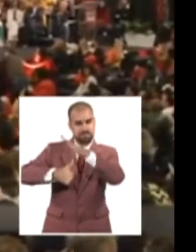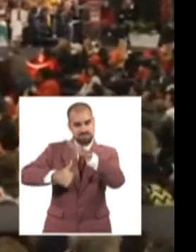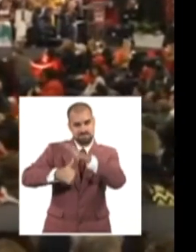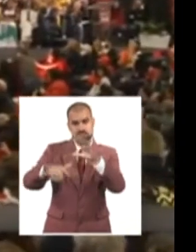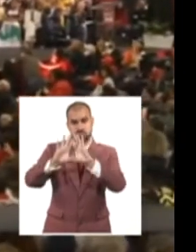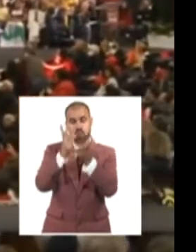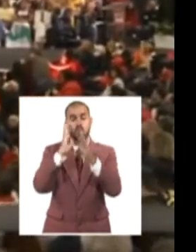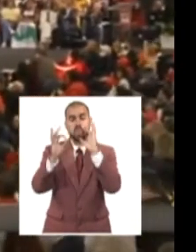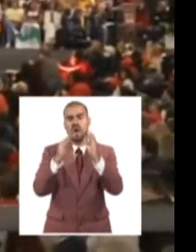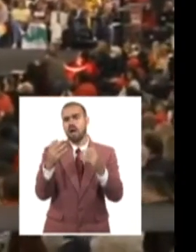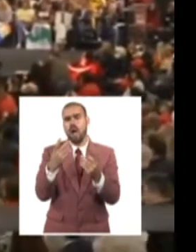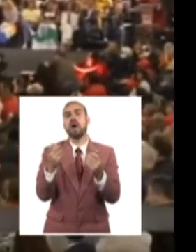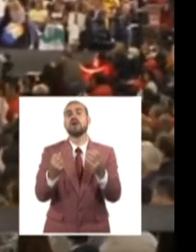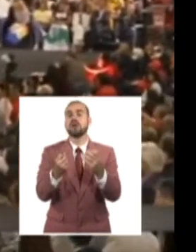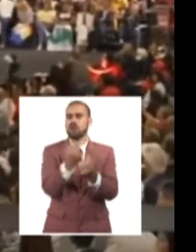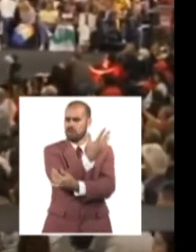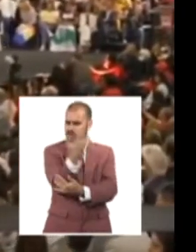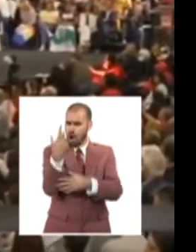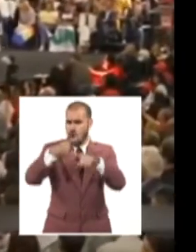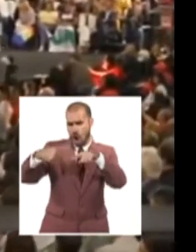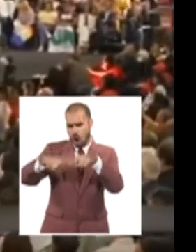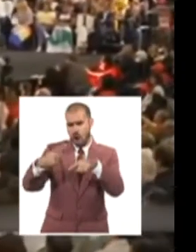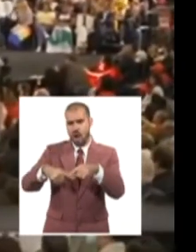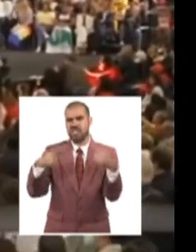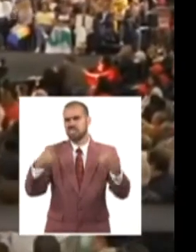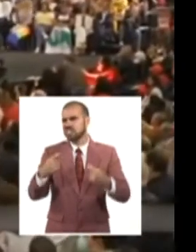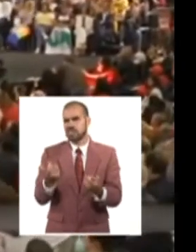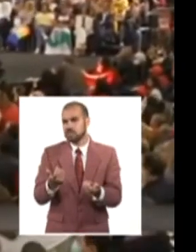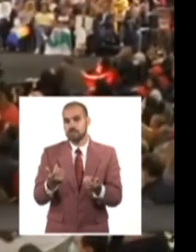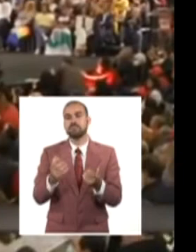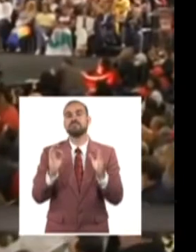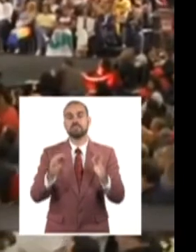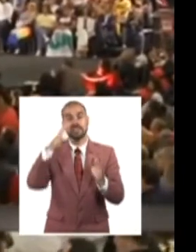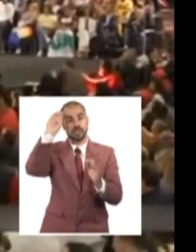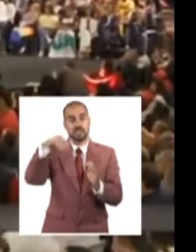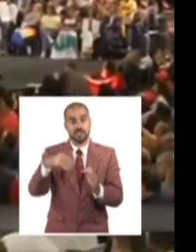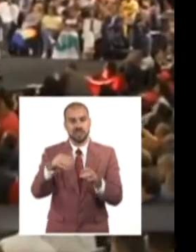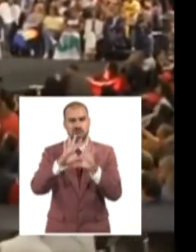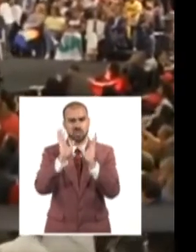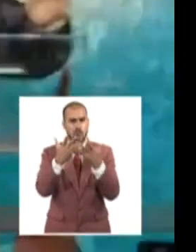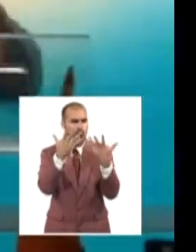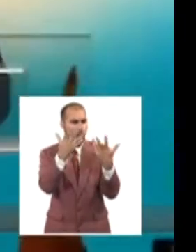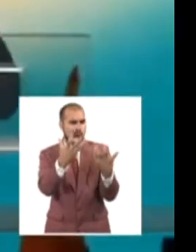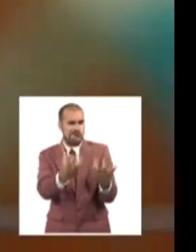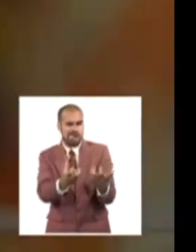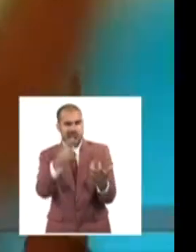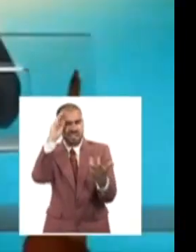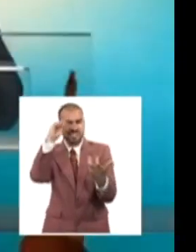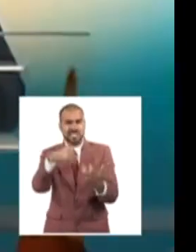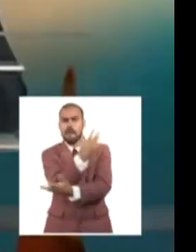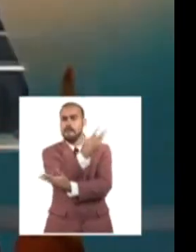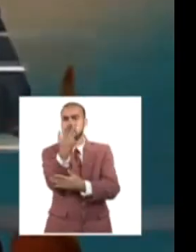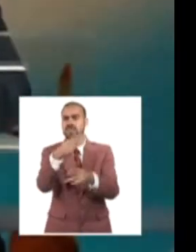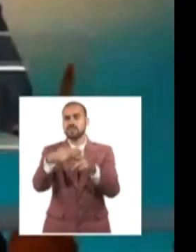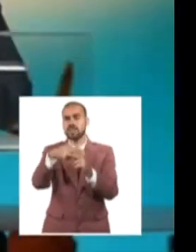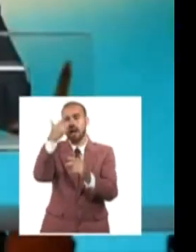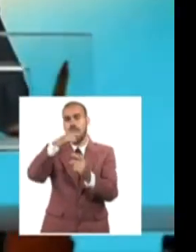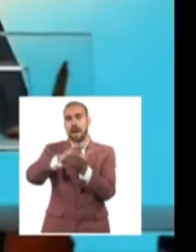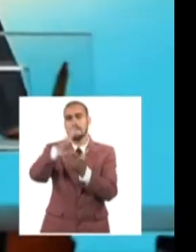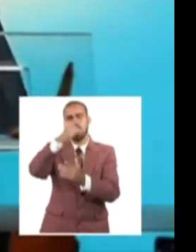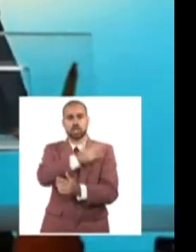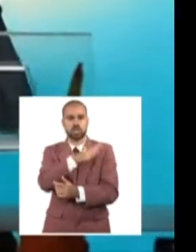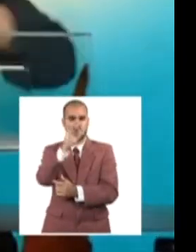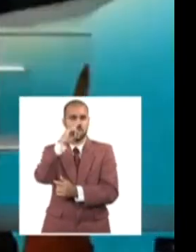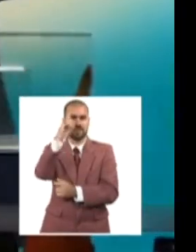minerales y de las florestas en clara alusión a las altas cifras de destrucción que presenta la amazonía y aseguró que no pretende